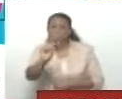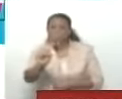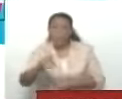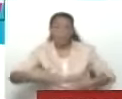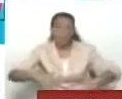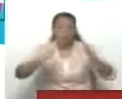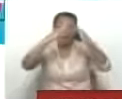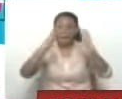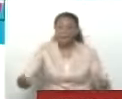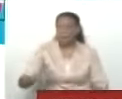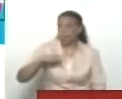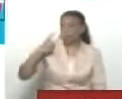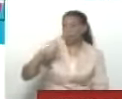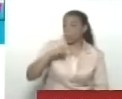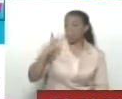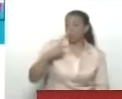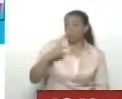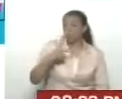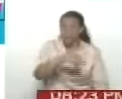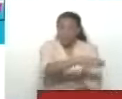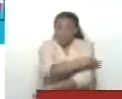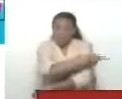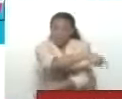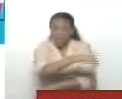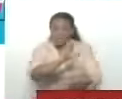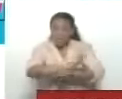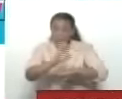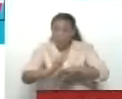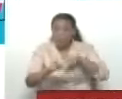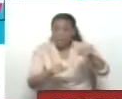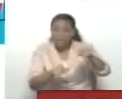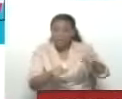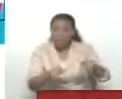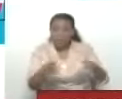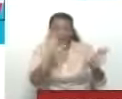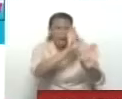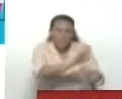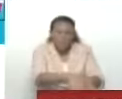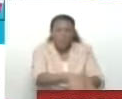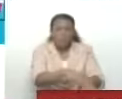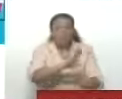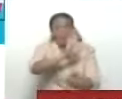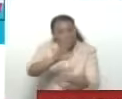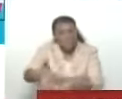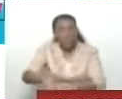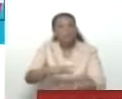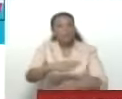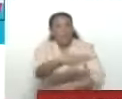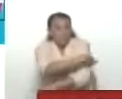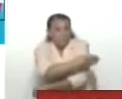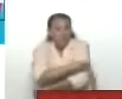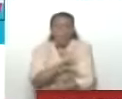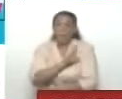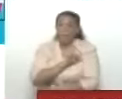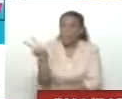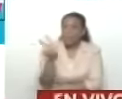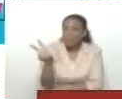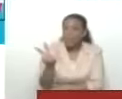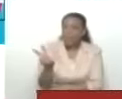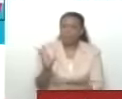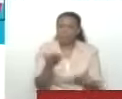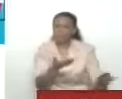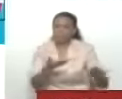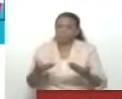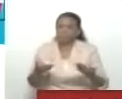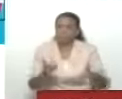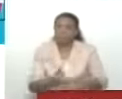allá. Este es de los apellidos, la derecha extremista, que apoya a la derecha extremista de Venezuela. Este es el primero que sale, el primer, ¿cómo es que